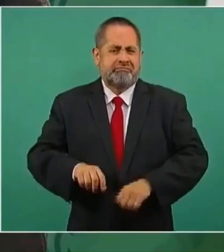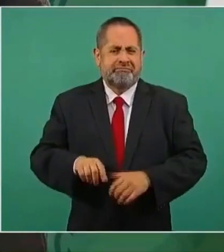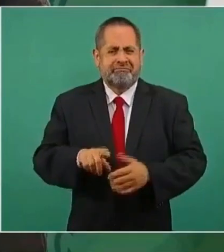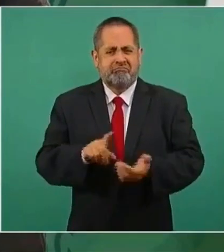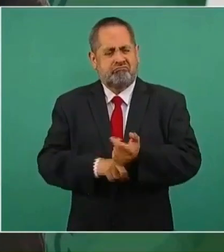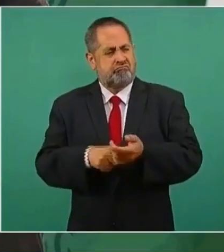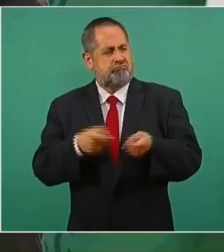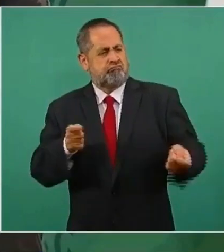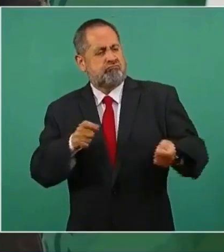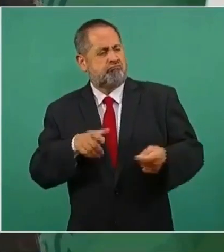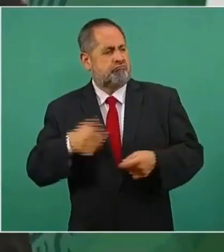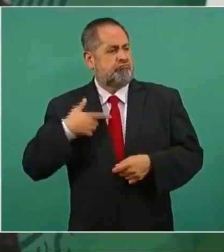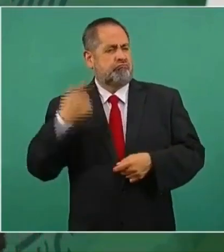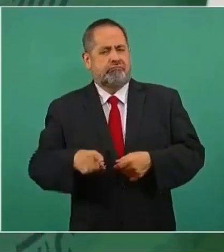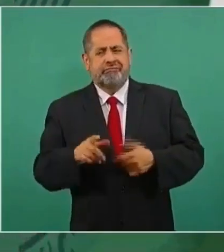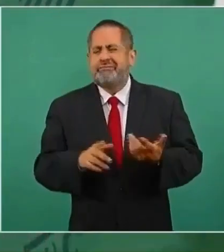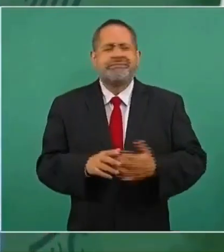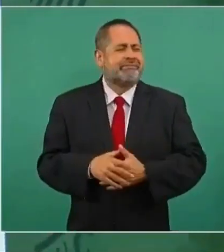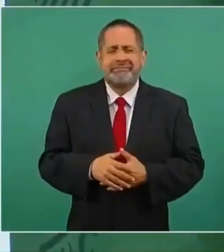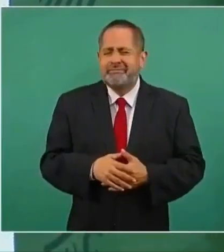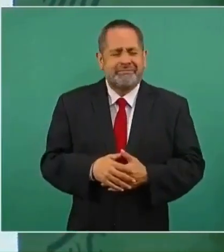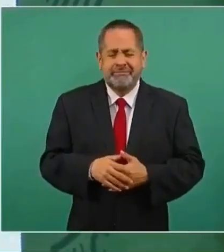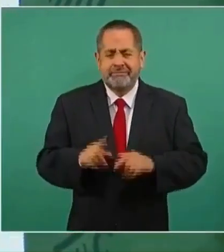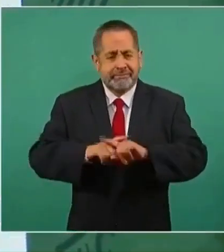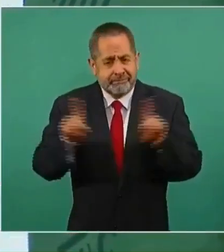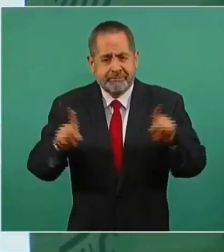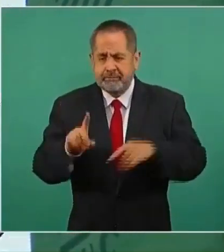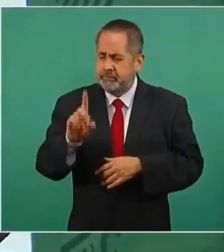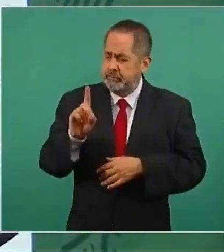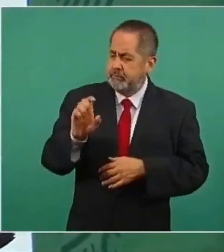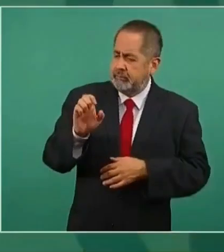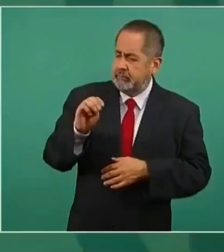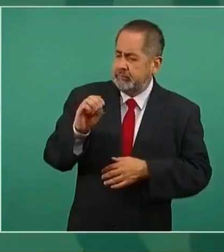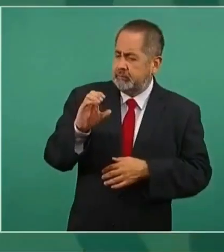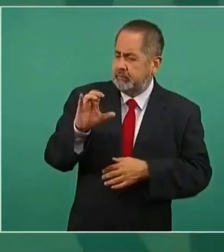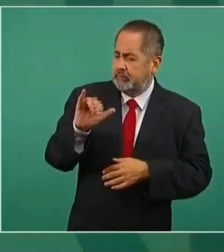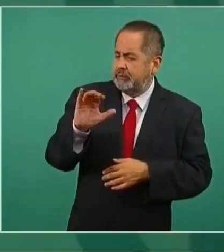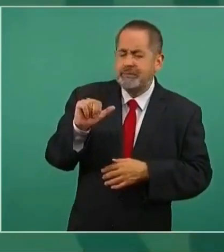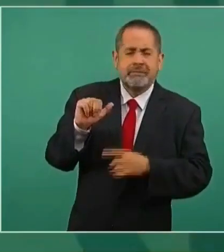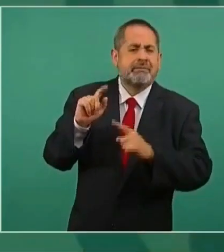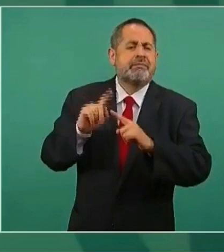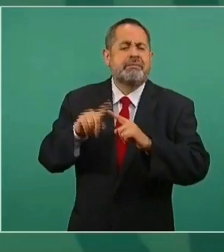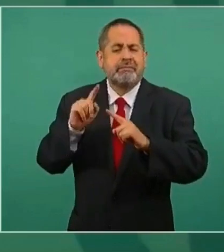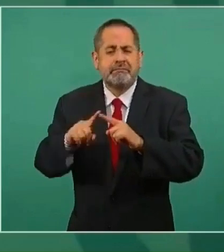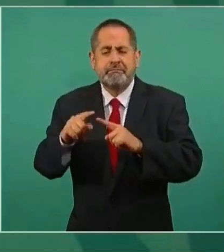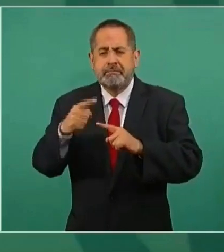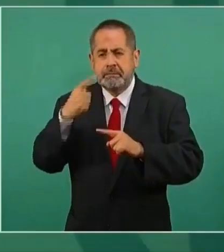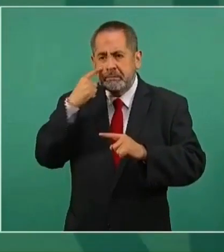la democracia es pluralidad, es